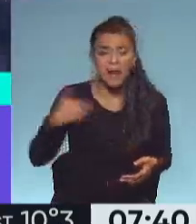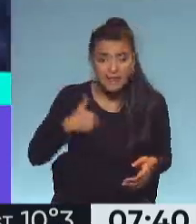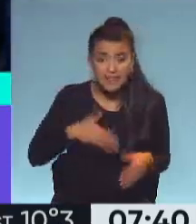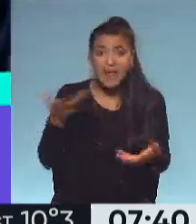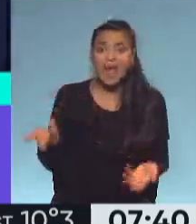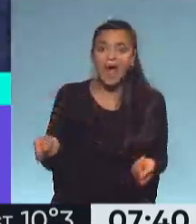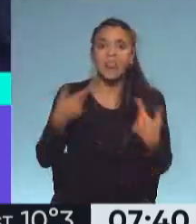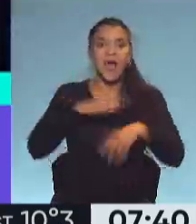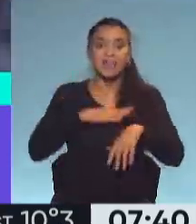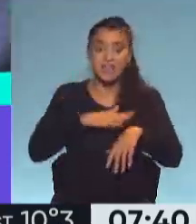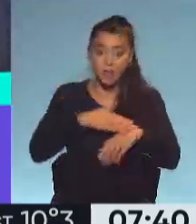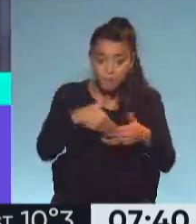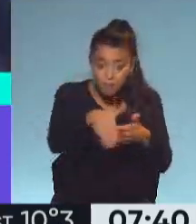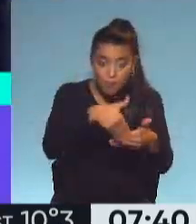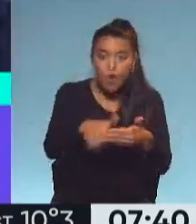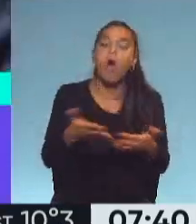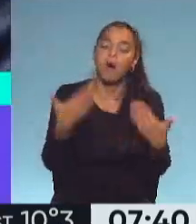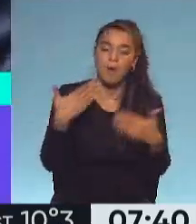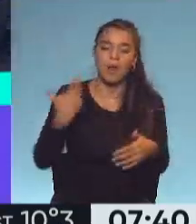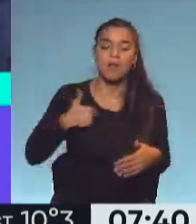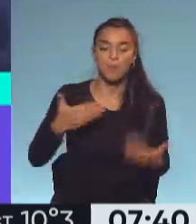tiempo que tenemos de recuperación, podrá pagar